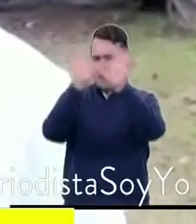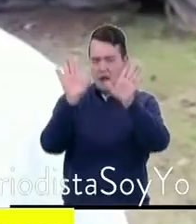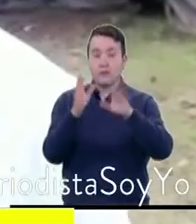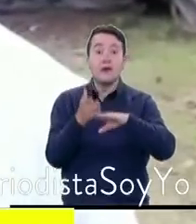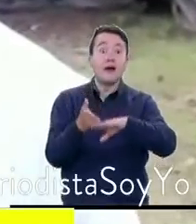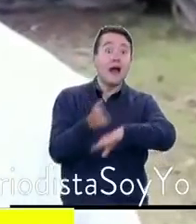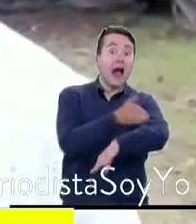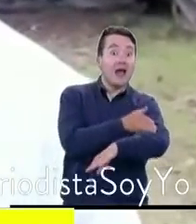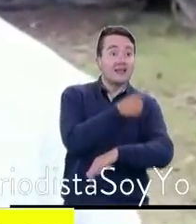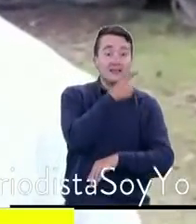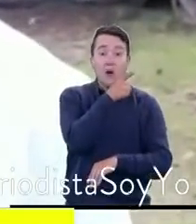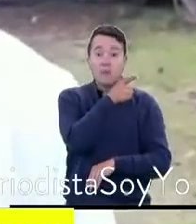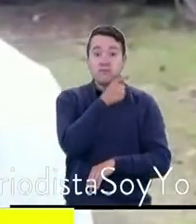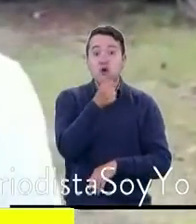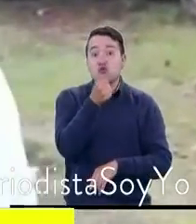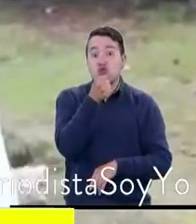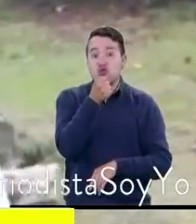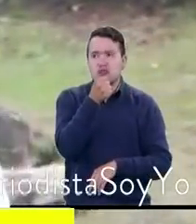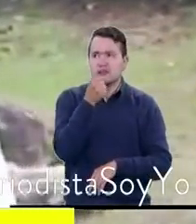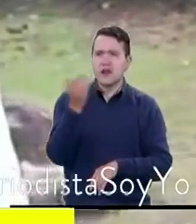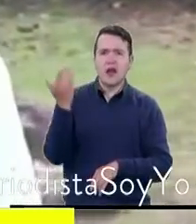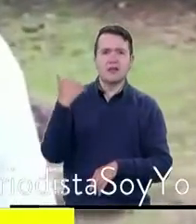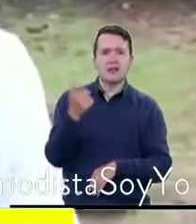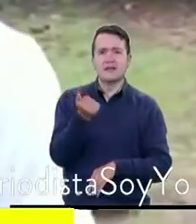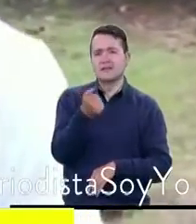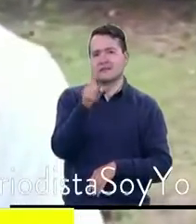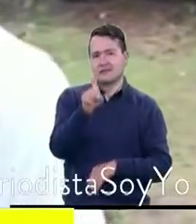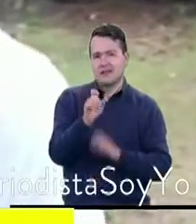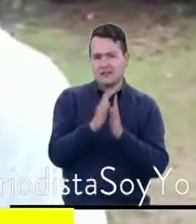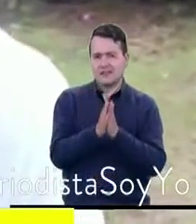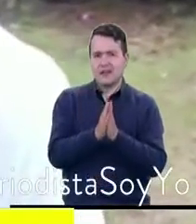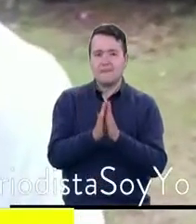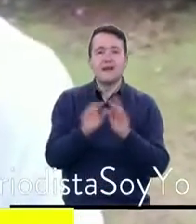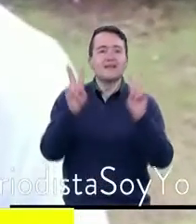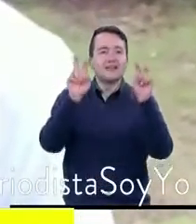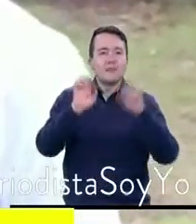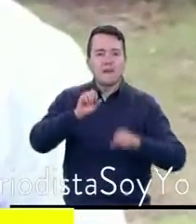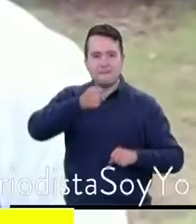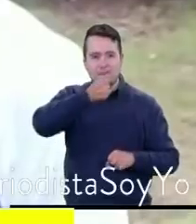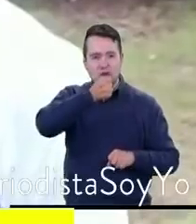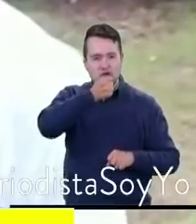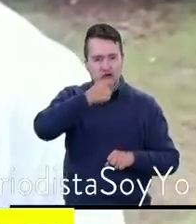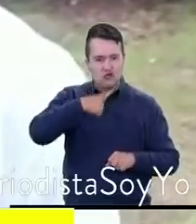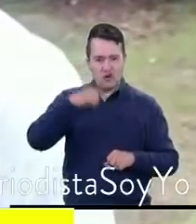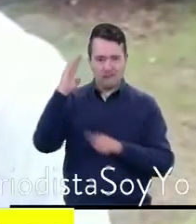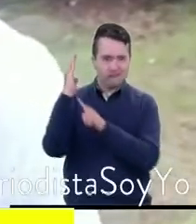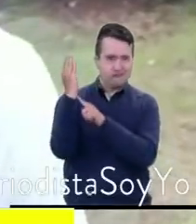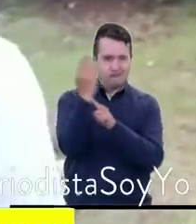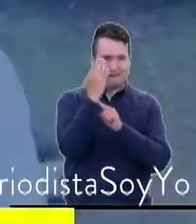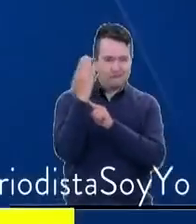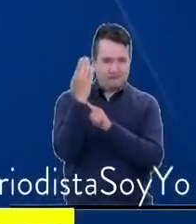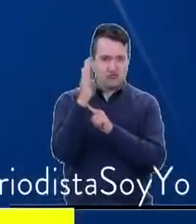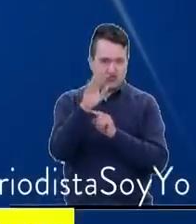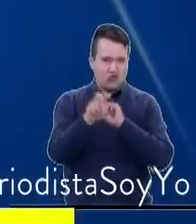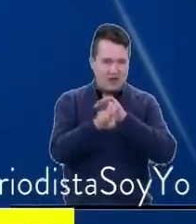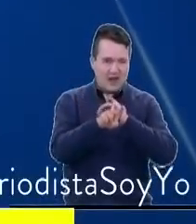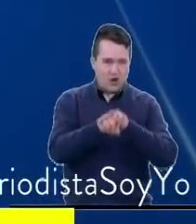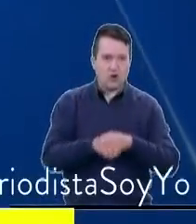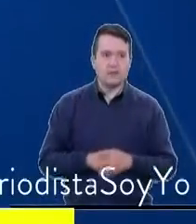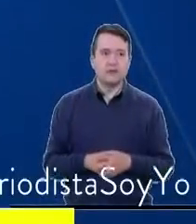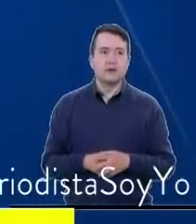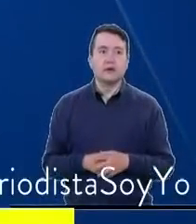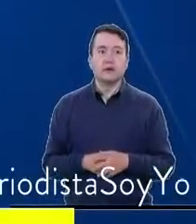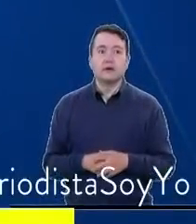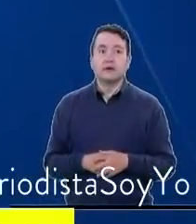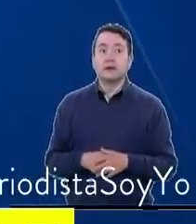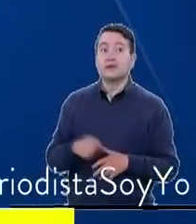presentó en el noticiero que se emitió el pasado 2 de diciembre, en el periodista Soy Yo, del noticiero Caracol. Cuando se